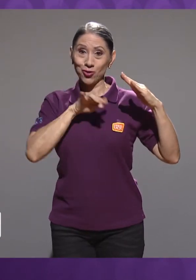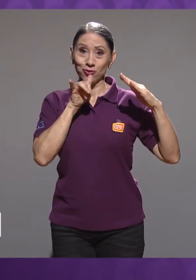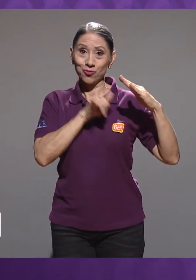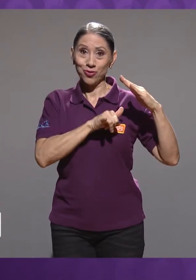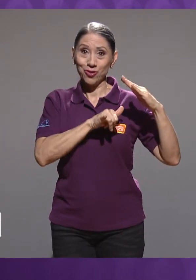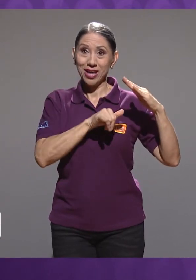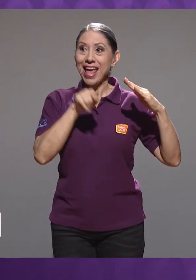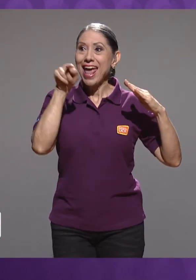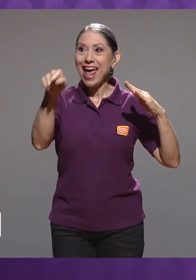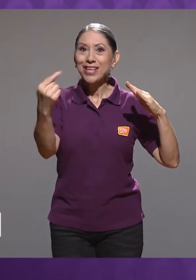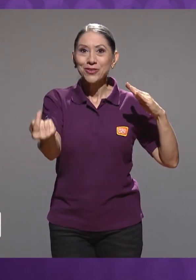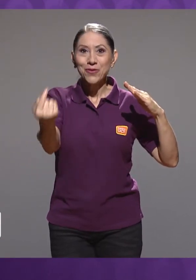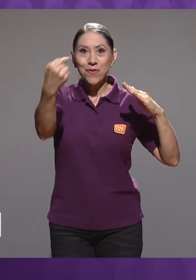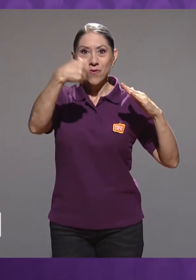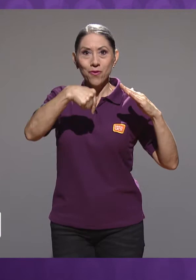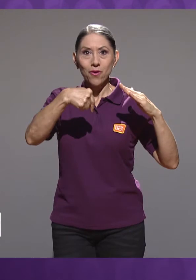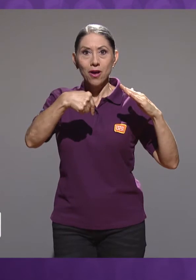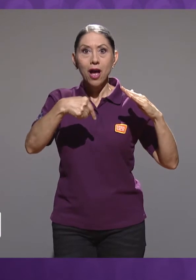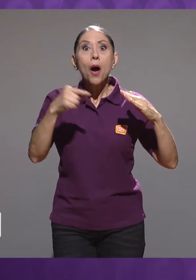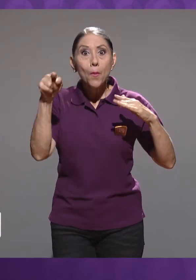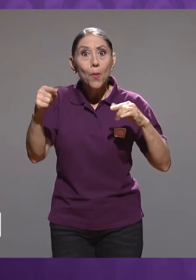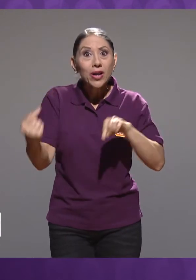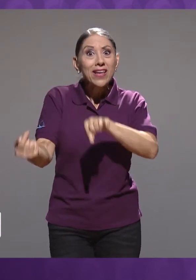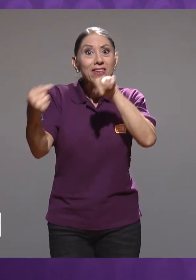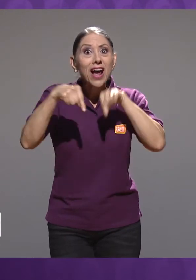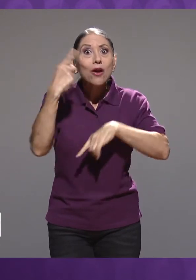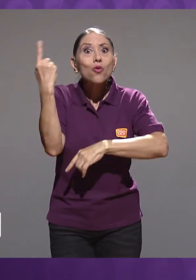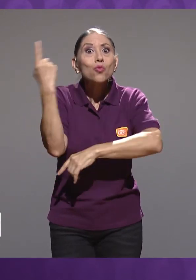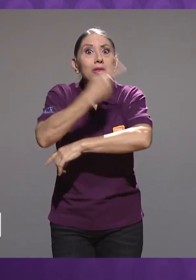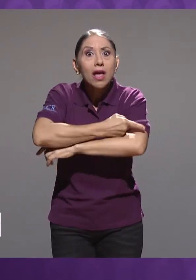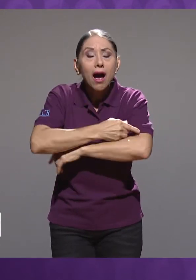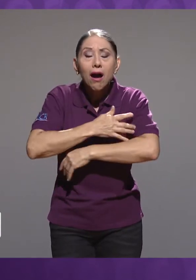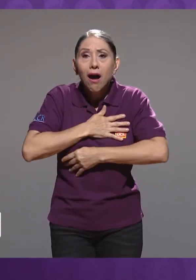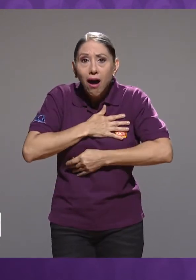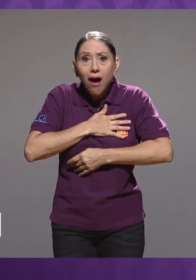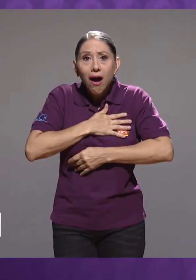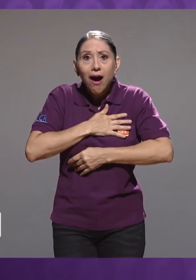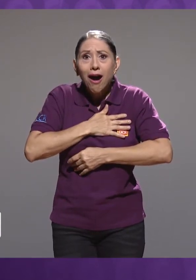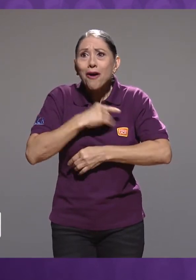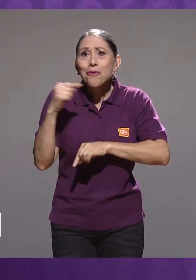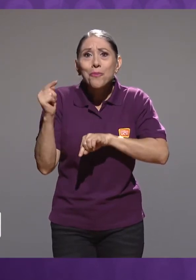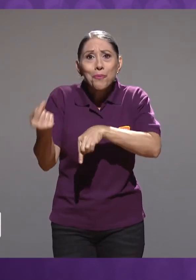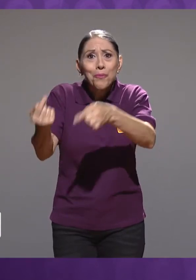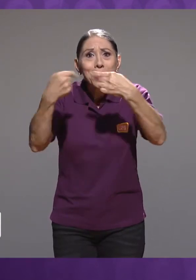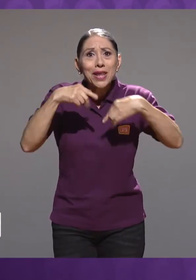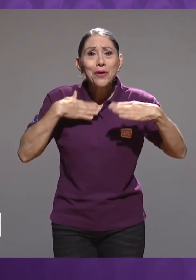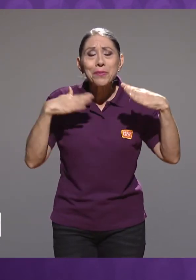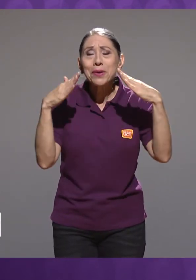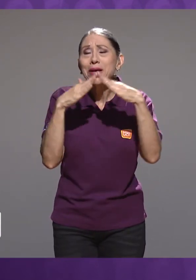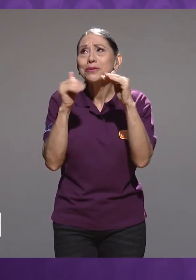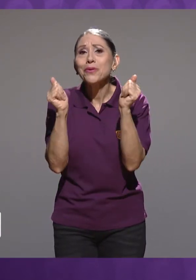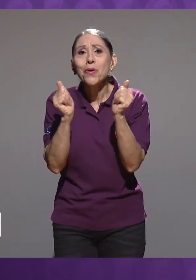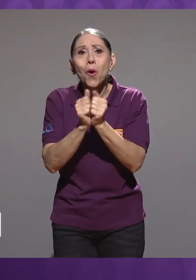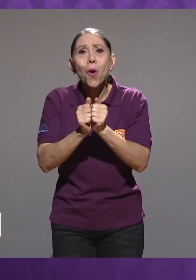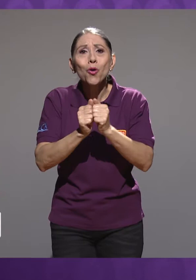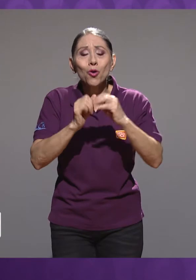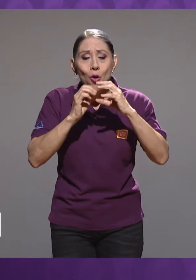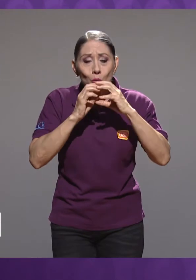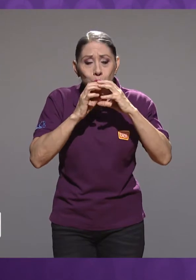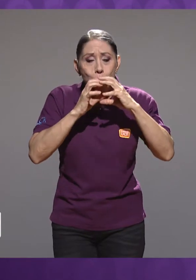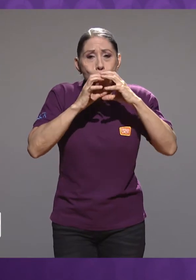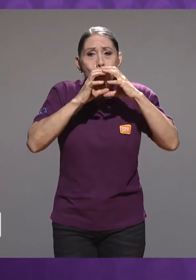ellos, porque llegaron un día, eso fue muy bello, llegaron un día con globos,